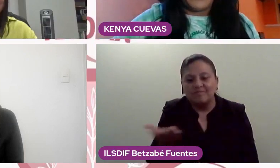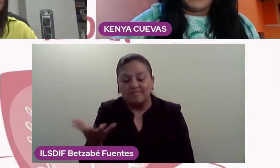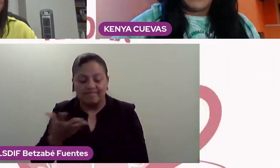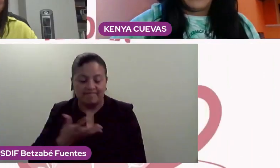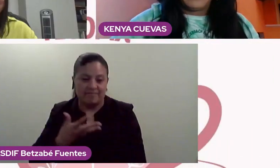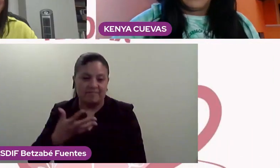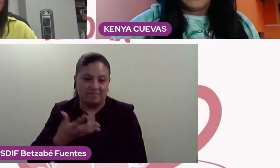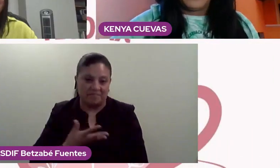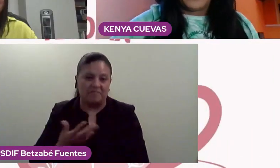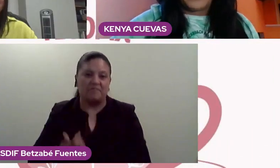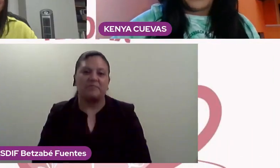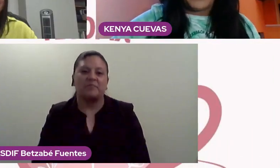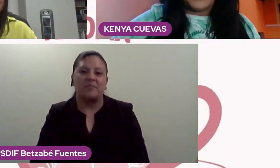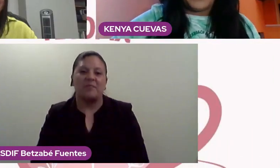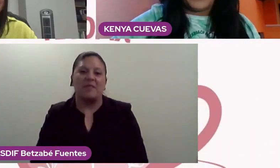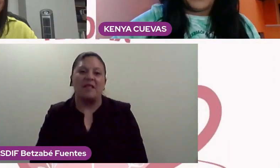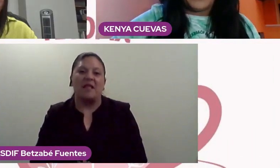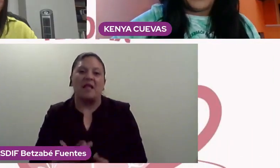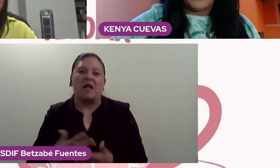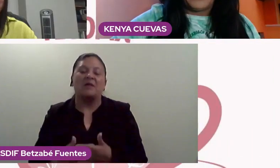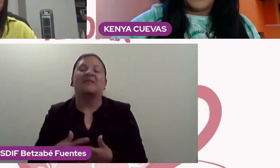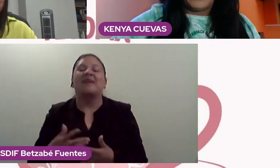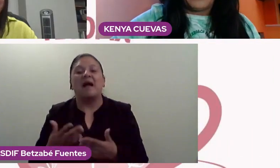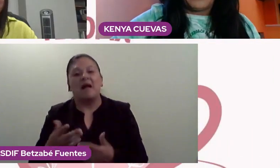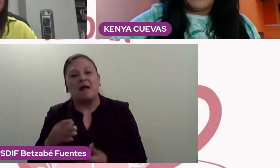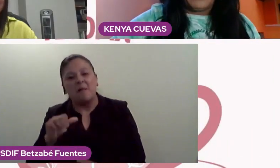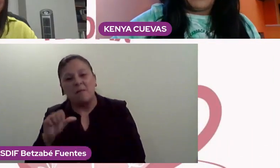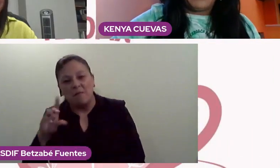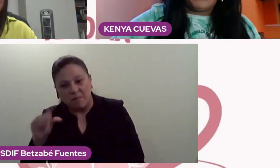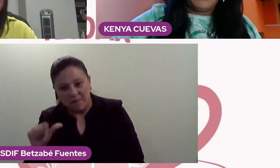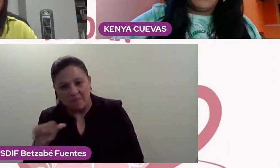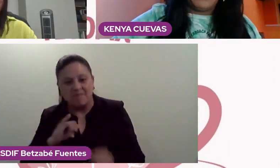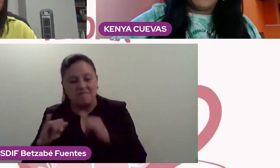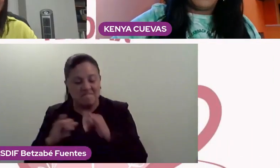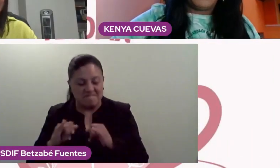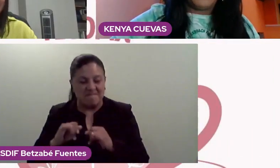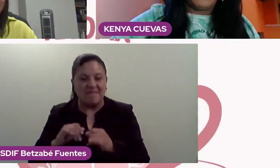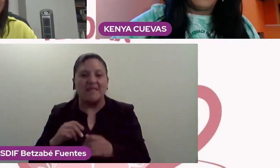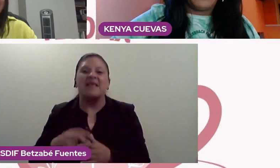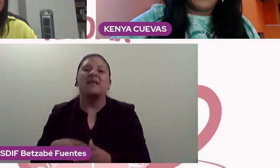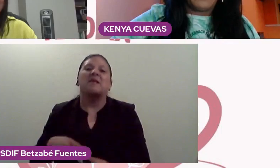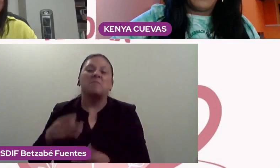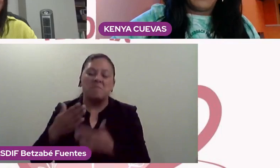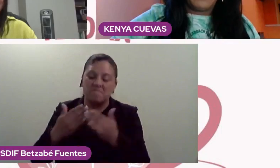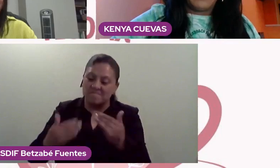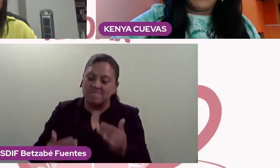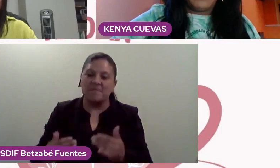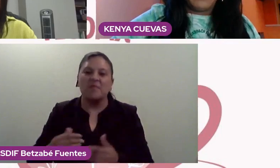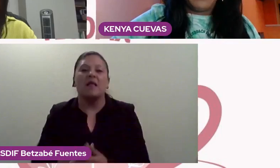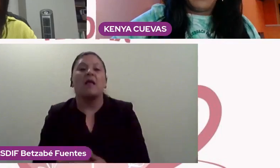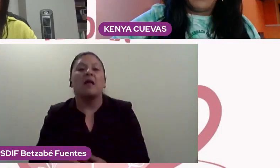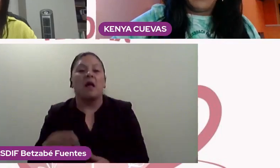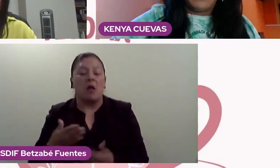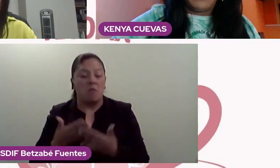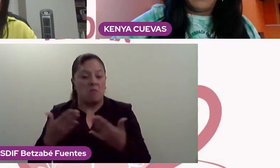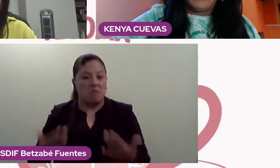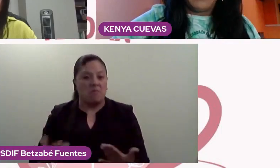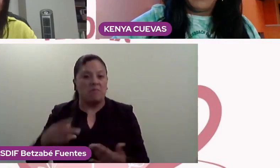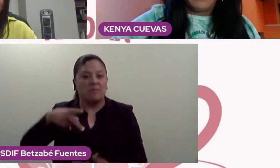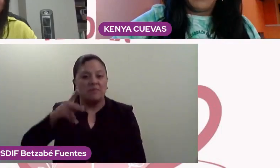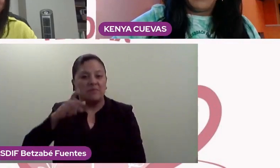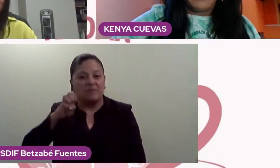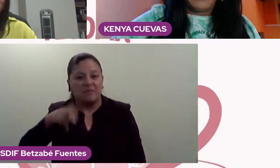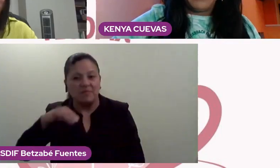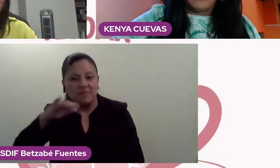las bajo a Pau y a Daluz y, bueno, pues nos quedamos aquí con Kenia y Betsabe. Y ahora sí, mi querida